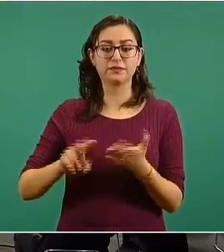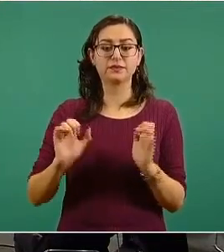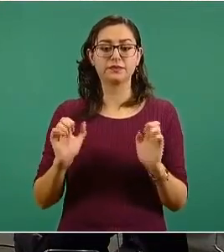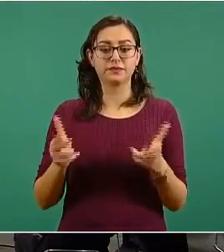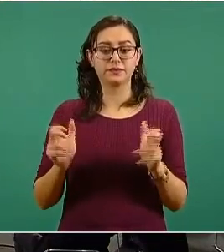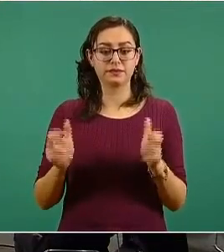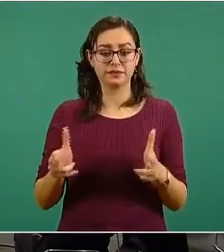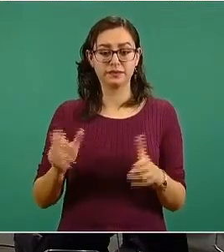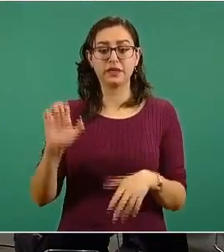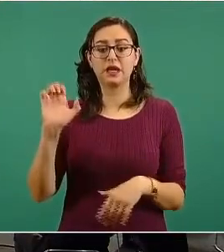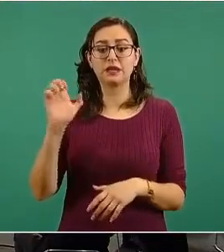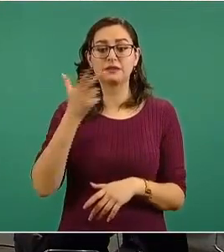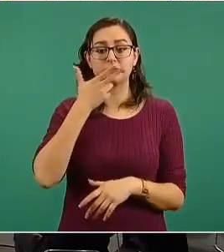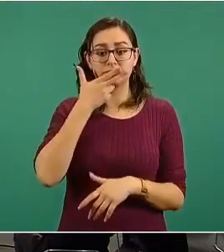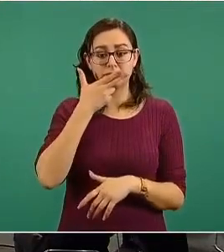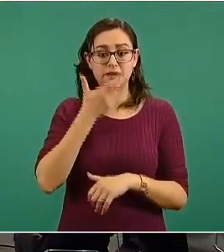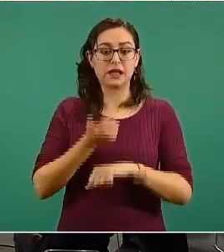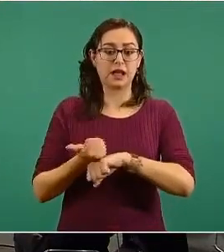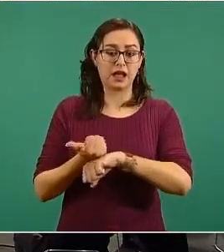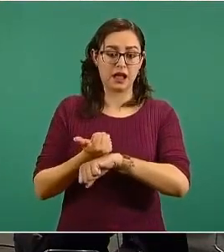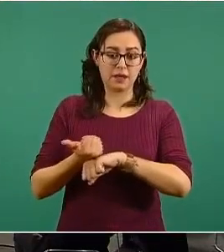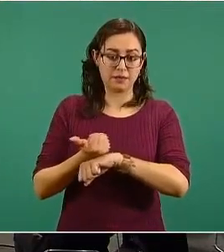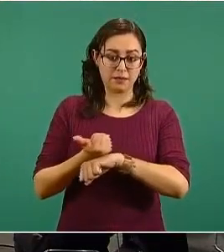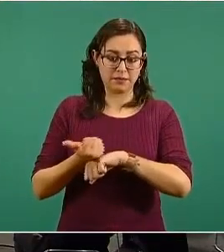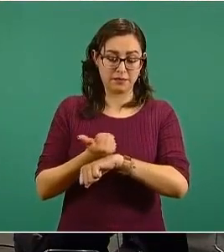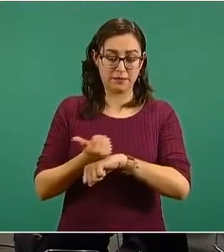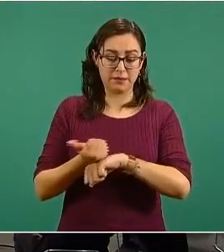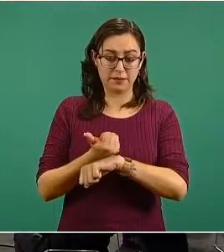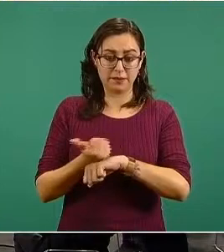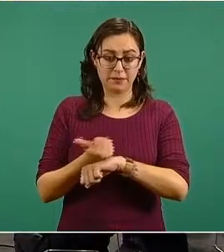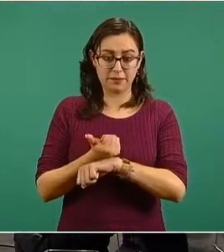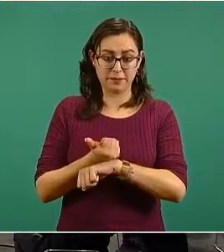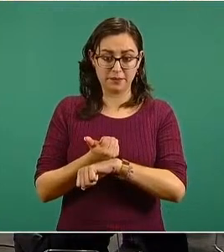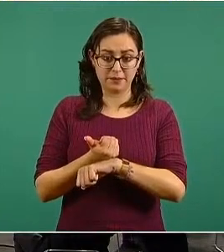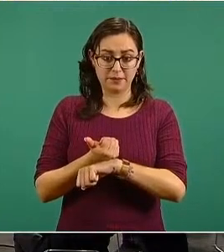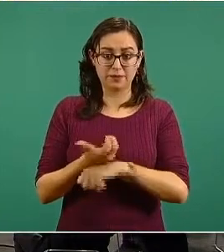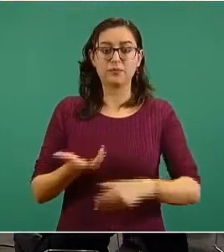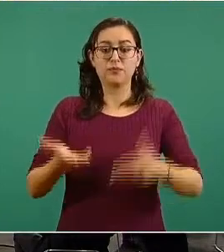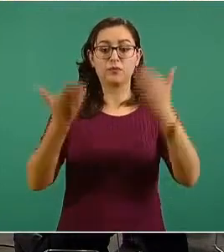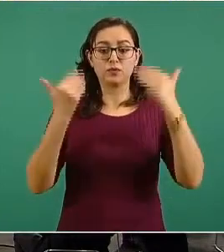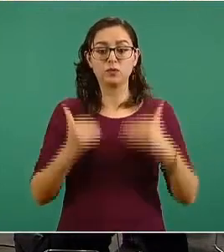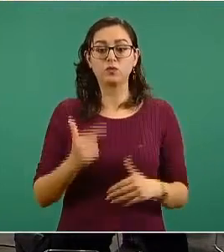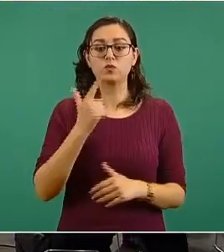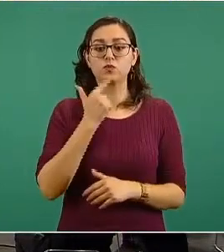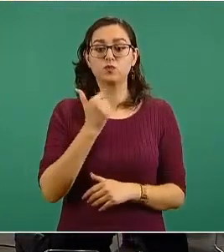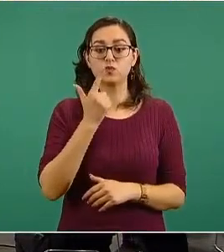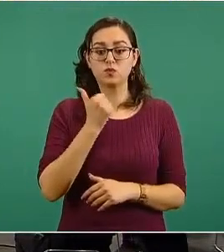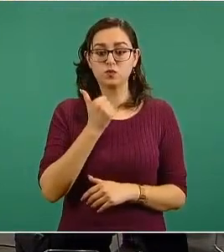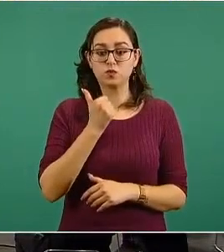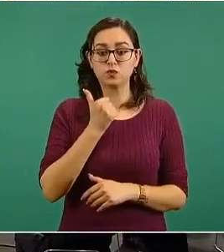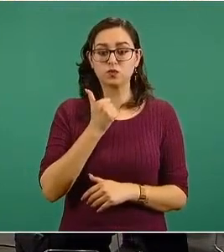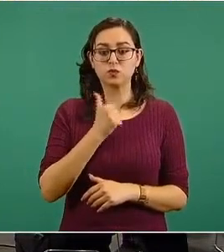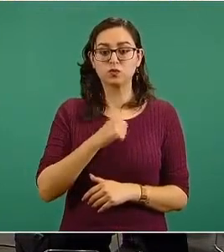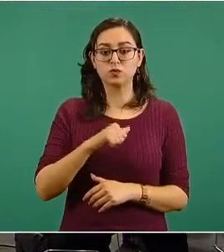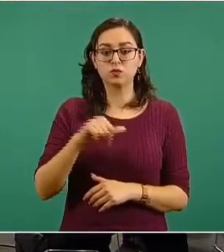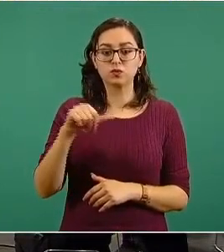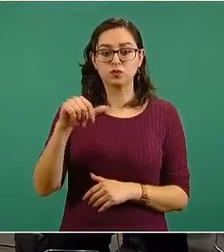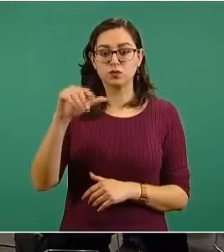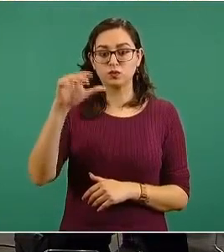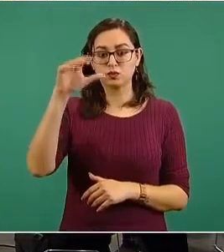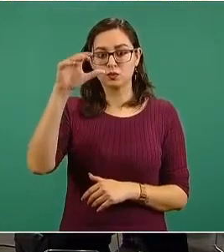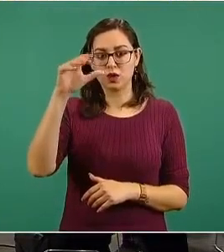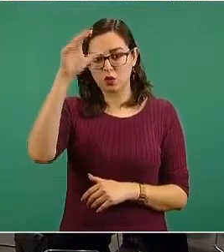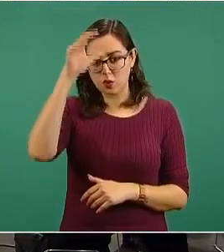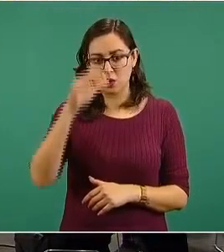Chiapas y Chihuahua en amarillo, y me voy a brincar para darles los 10 rojos. Son Coahuila, Nuevo